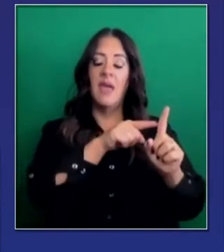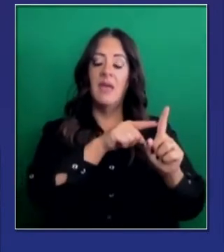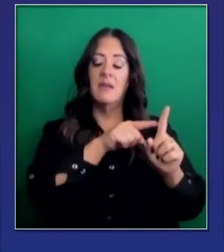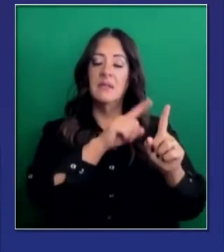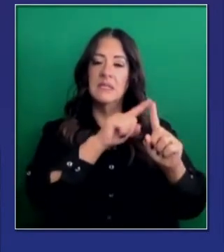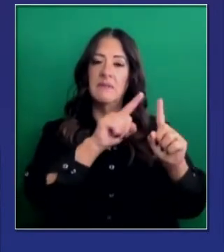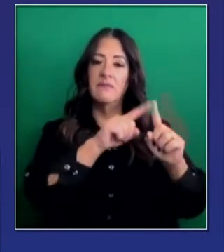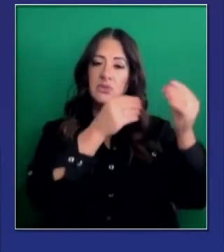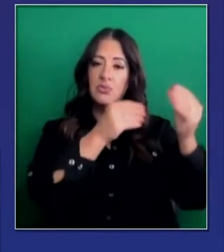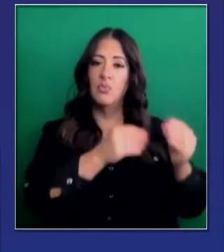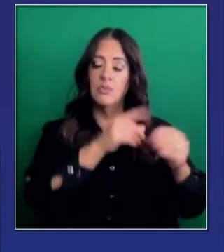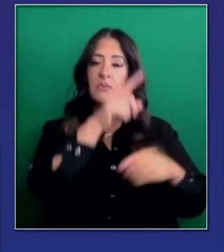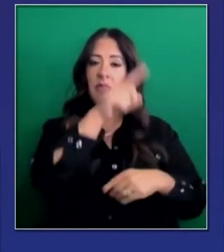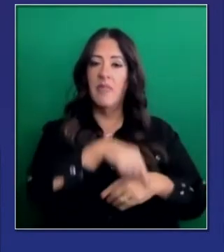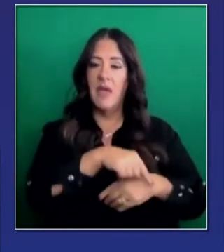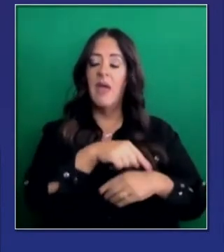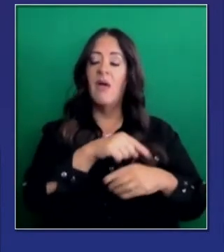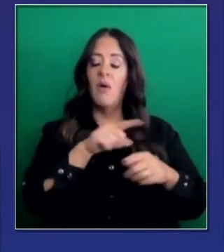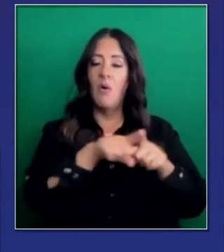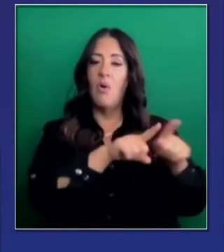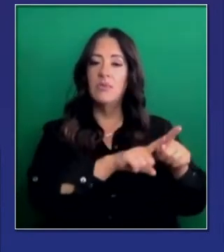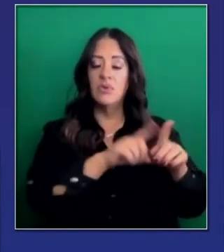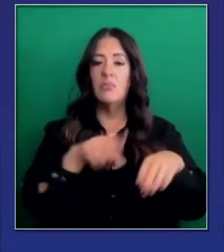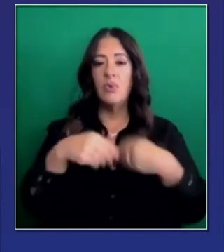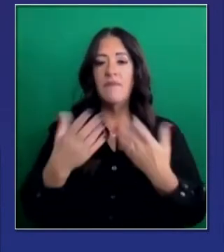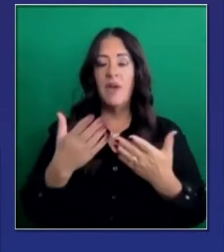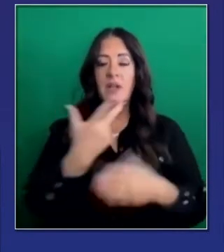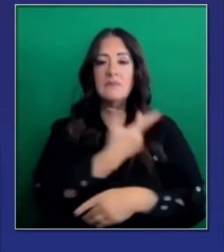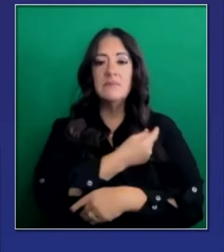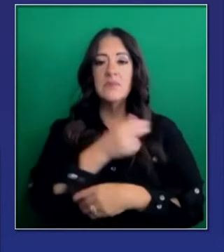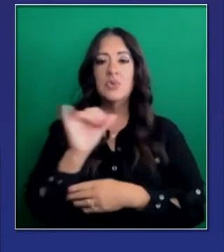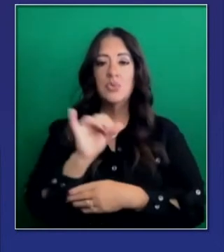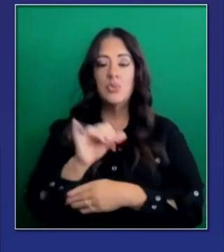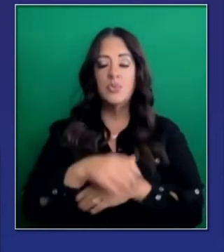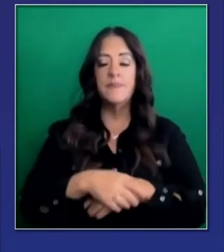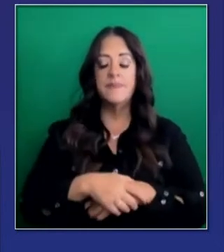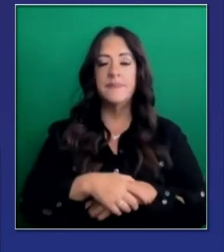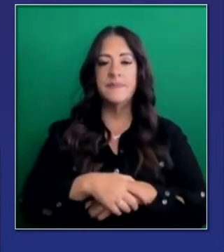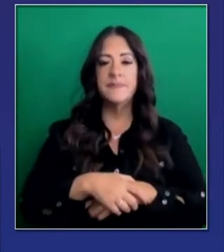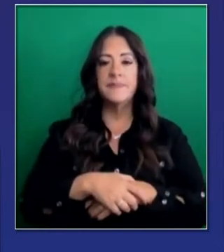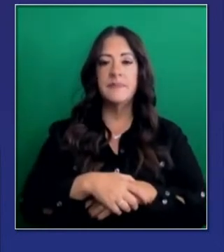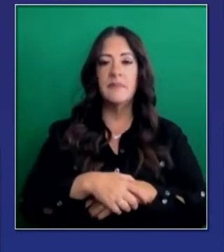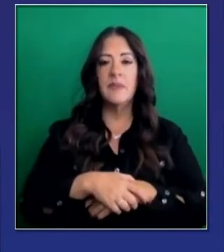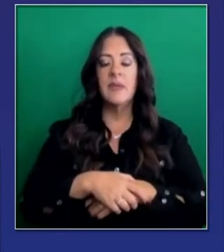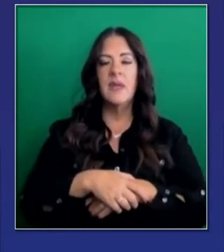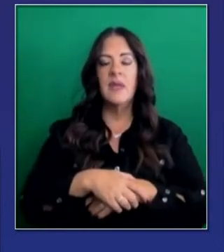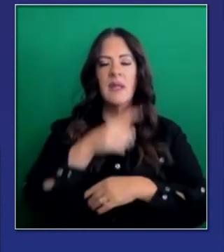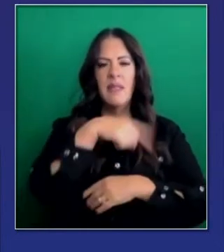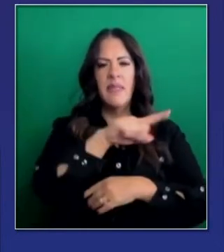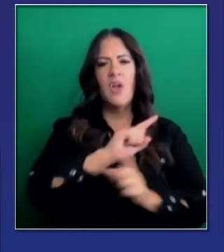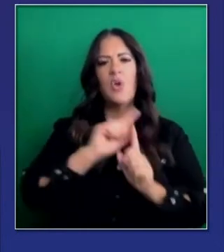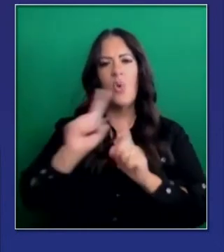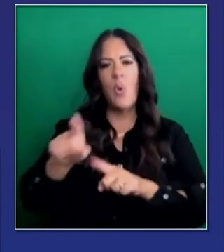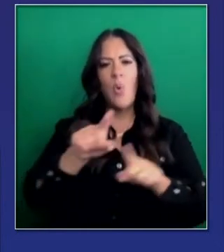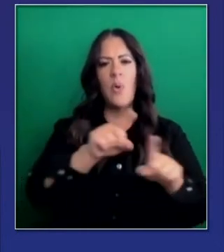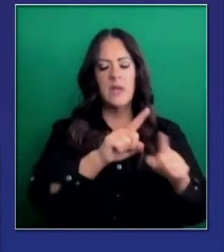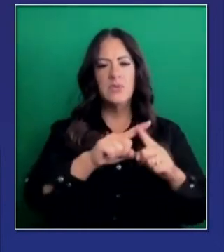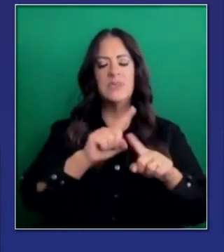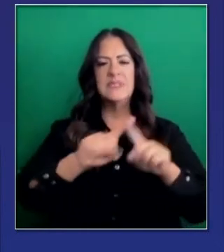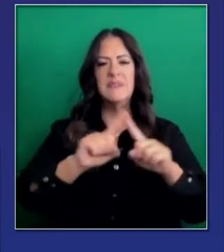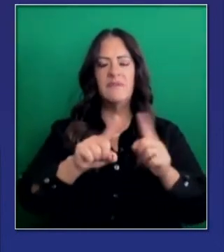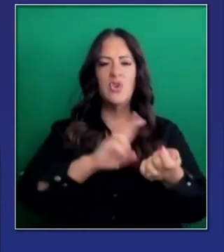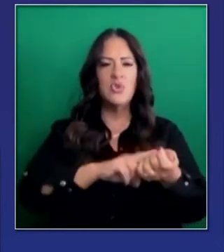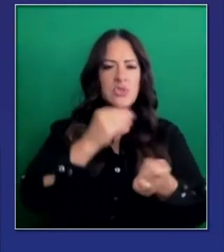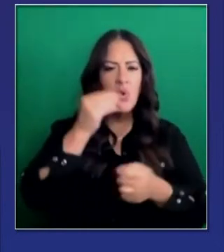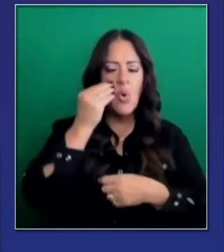condados la excepción es el condado de los ángeles pero ciertamente ni sustantivamente en los demás centros de atención y